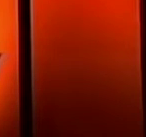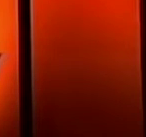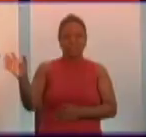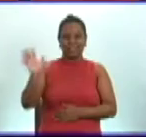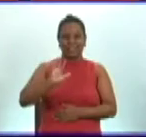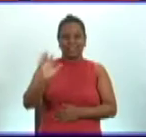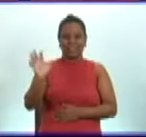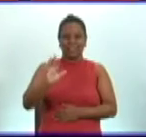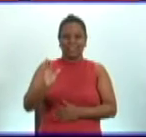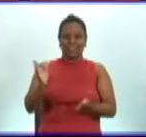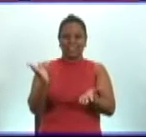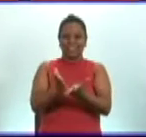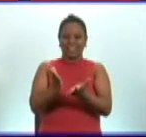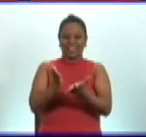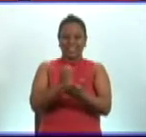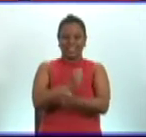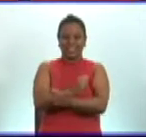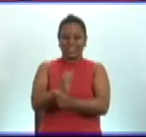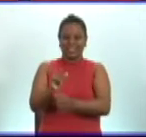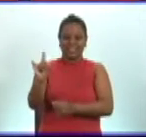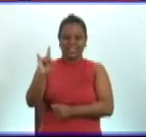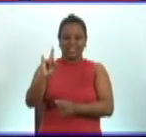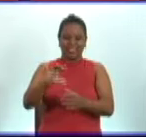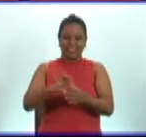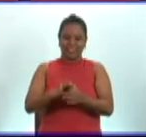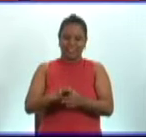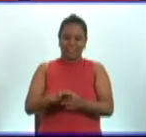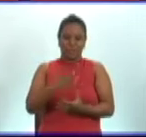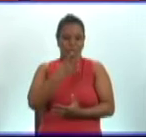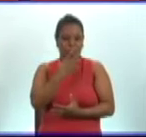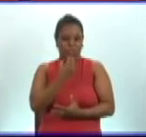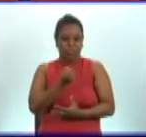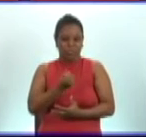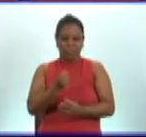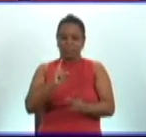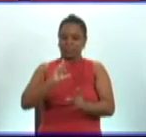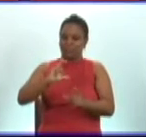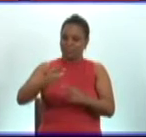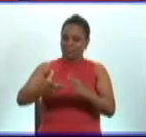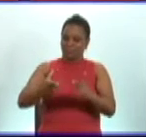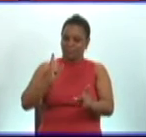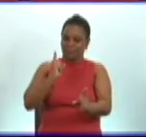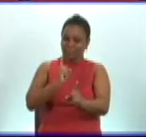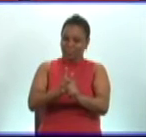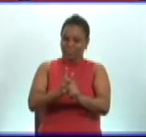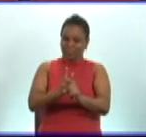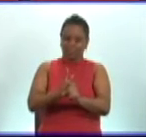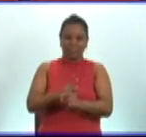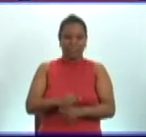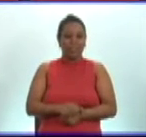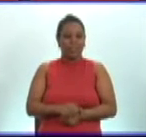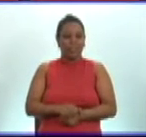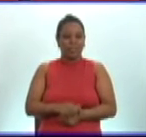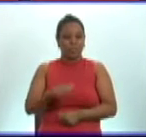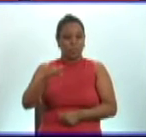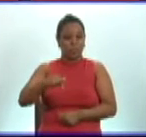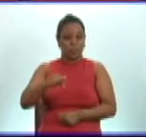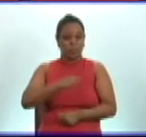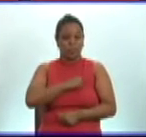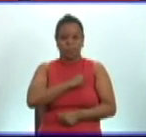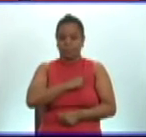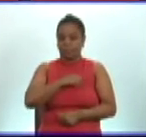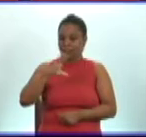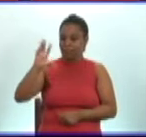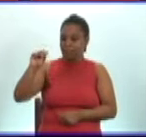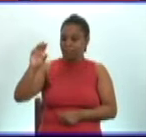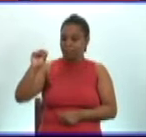Saludos estudiantes y profesores de noveno grado, un gusto volvernos a encontrar. Bueno, el encuentro de hoy, muchachos, queremos dedicarlo